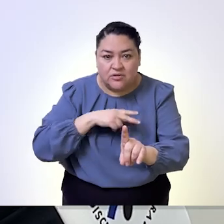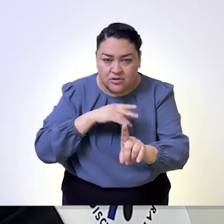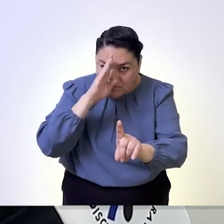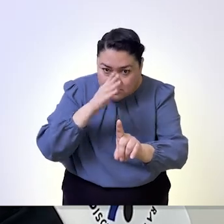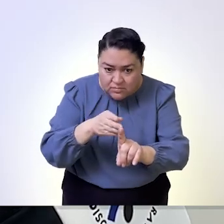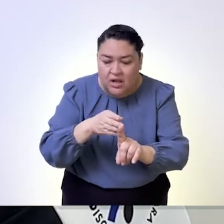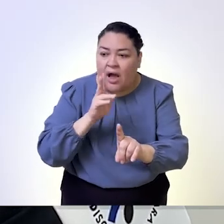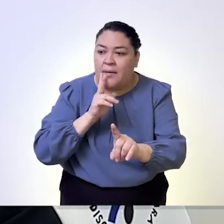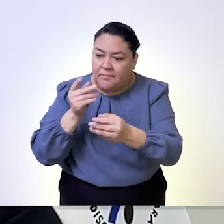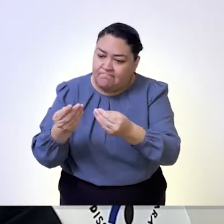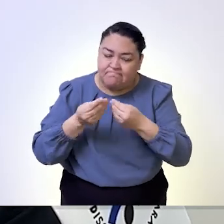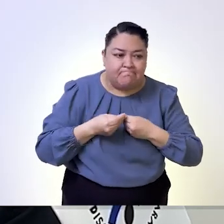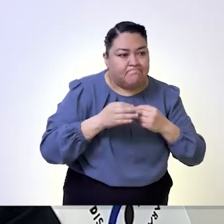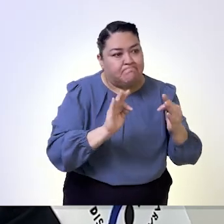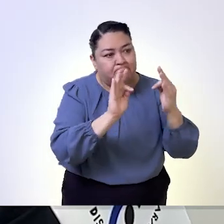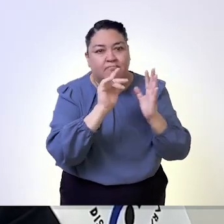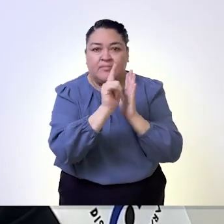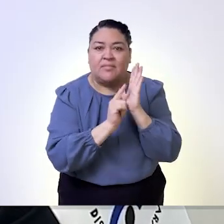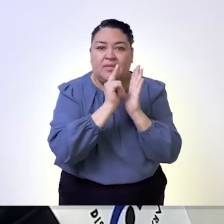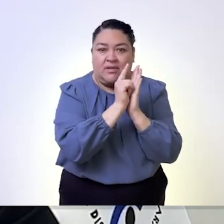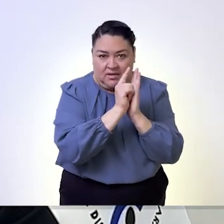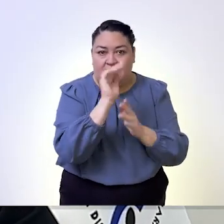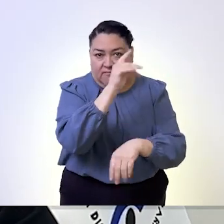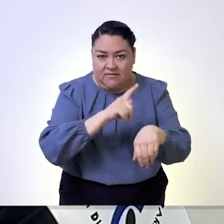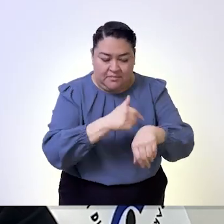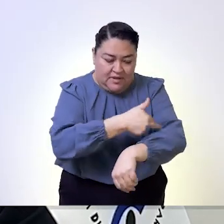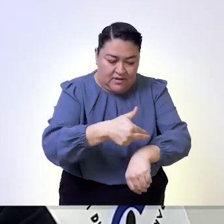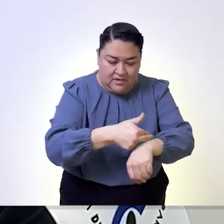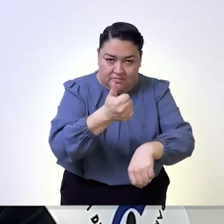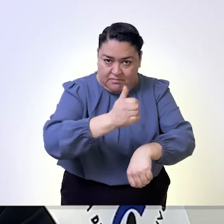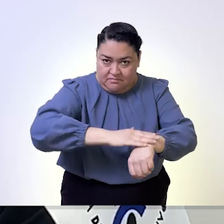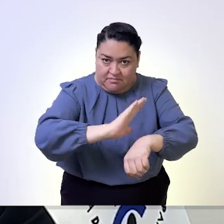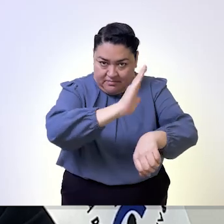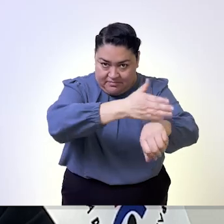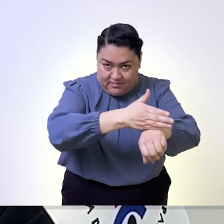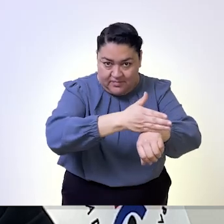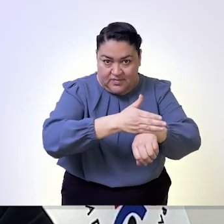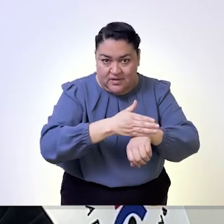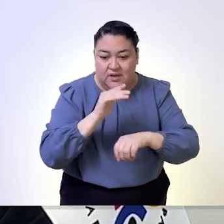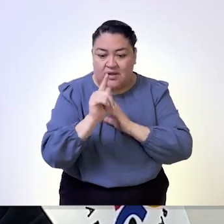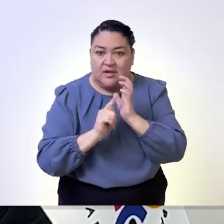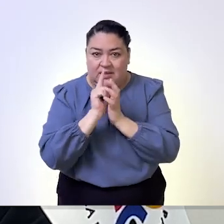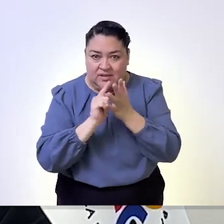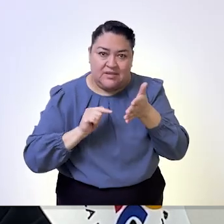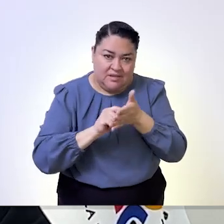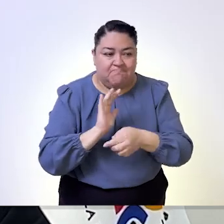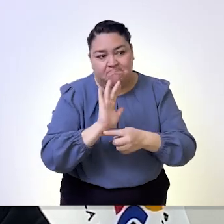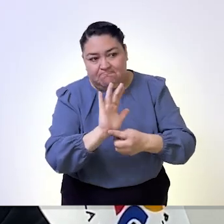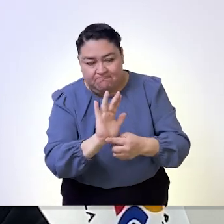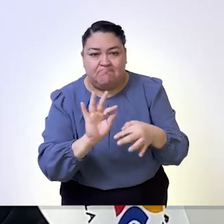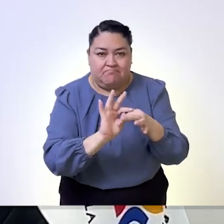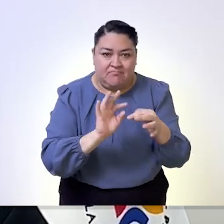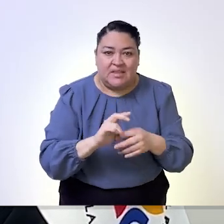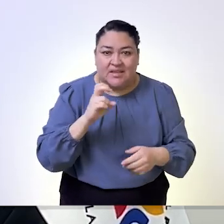estemos en la supletoriedad con la Ley Federal de Procedimiento Administrativo, sacando el Código Federal de